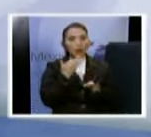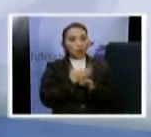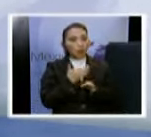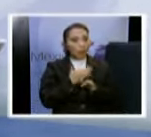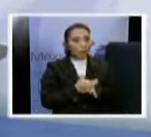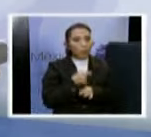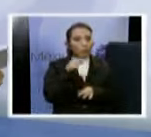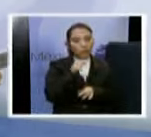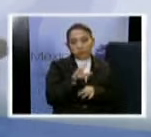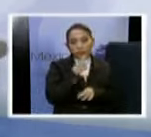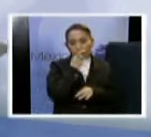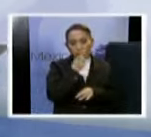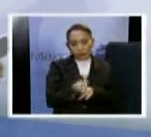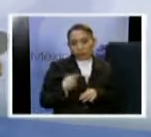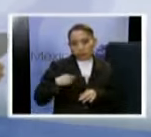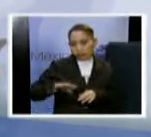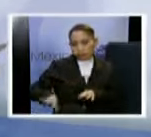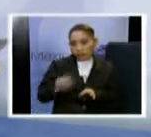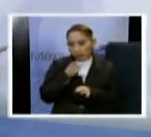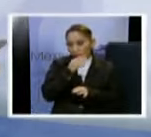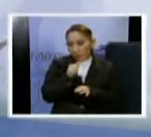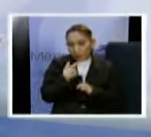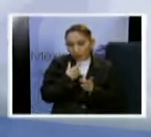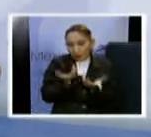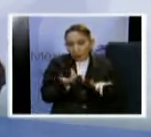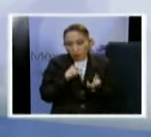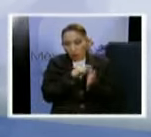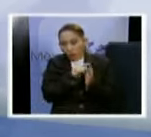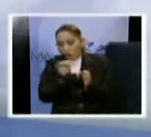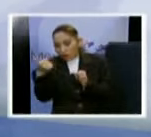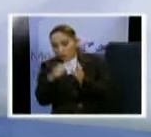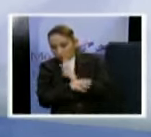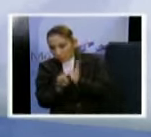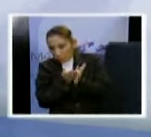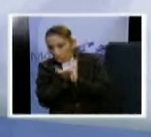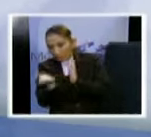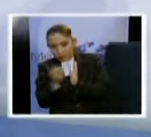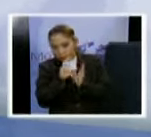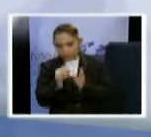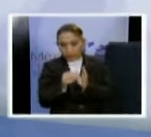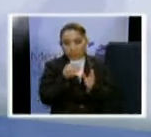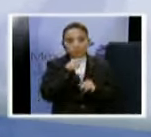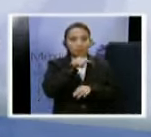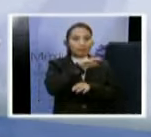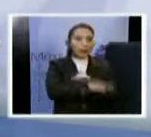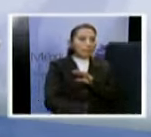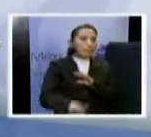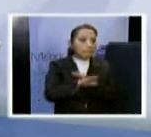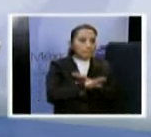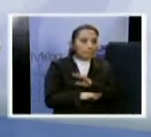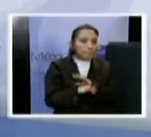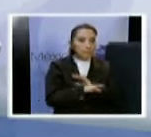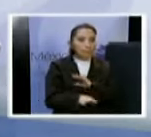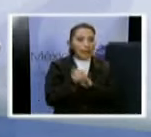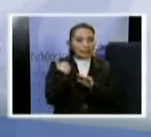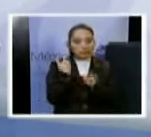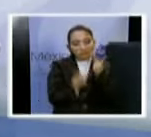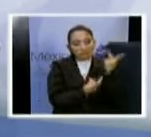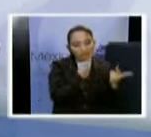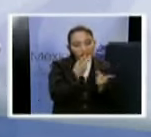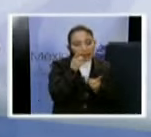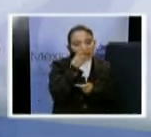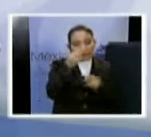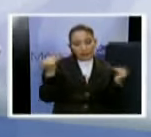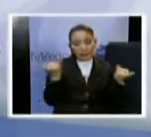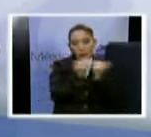Actualmente, y eso no lo digo yo porque luego no puedo transgredir ciertas líneas, ¿verdad? Básicamente, las encuestas han dicho que hay